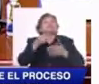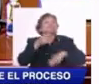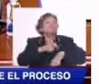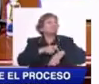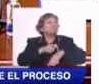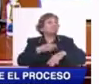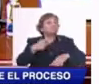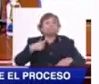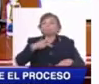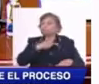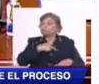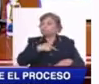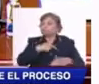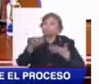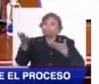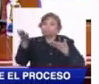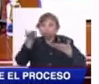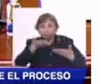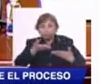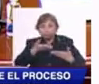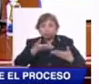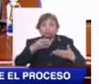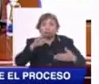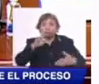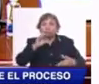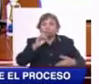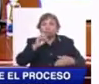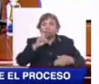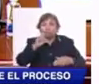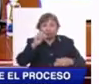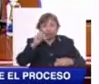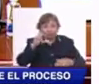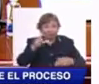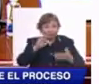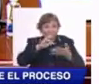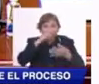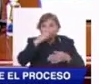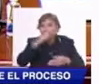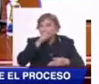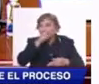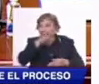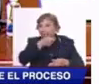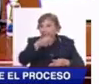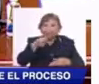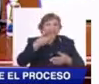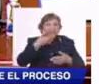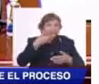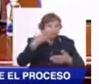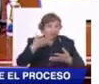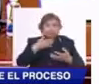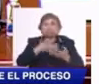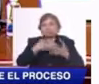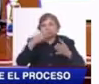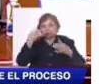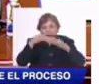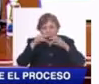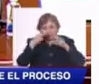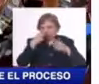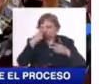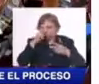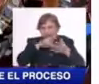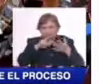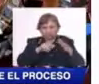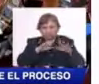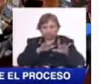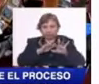Mientras nos hacen llegar el rol de oradores, vamos a darle ese tiempo para que puedan verificar en sus